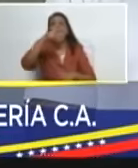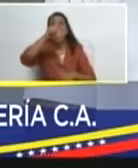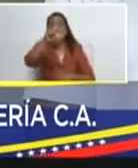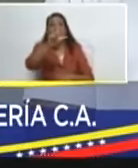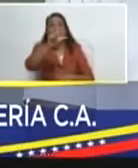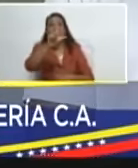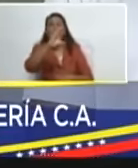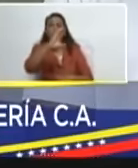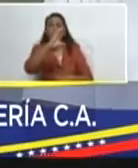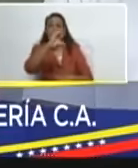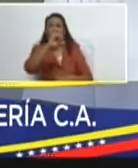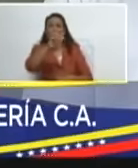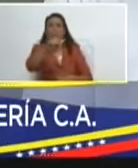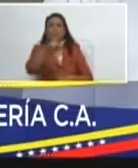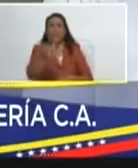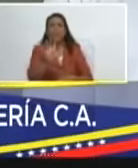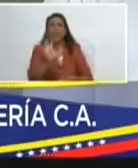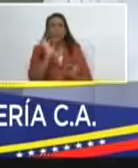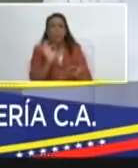Pequelía,